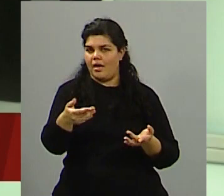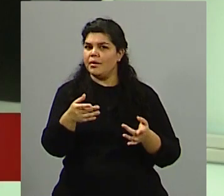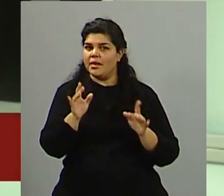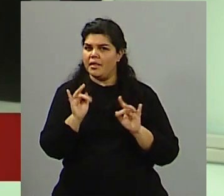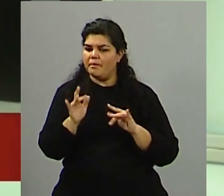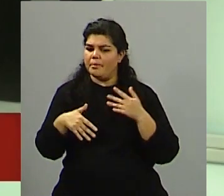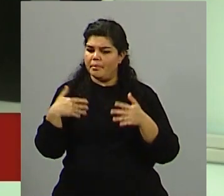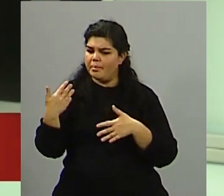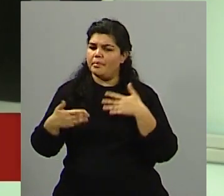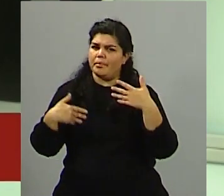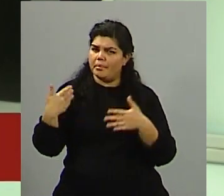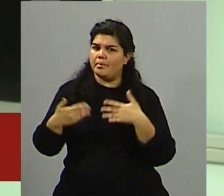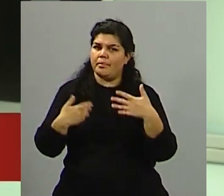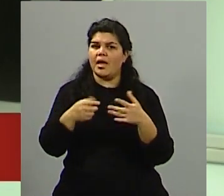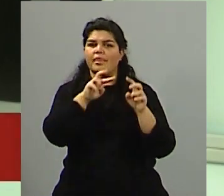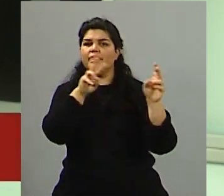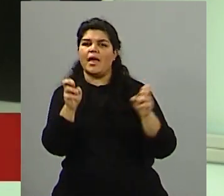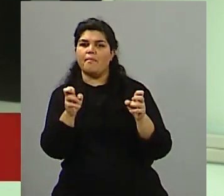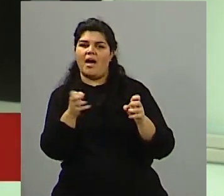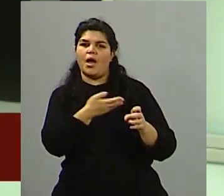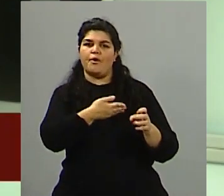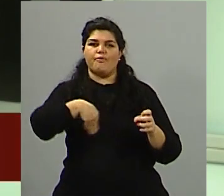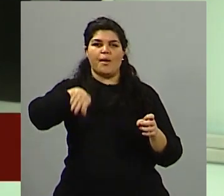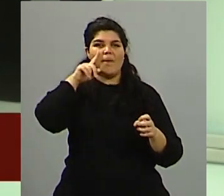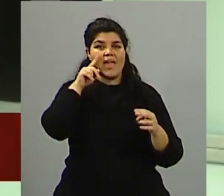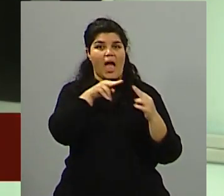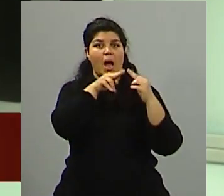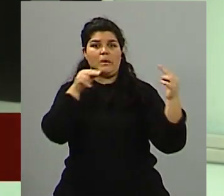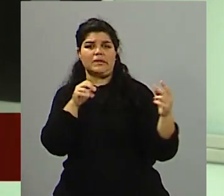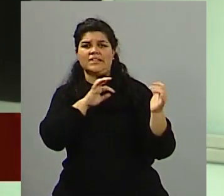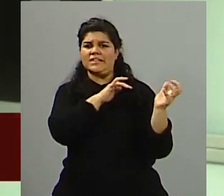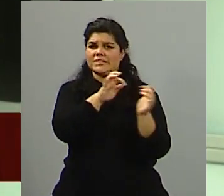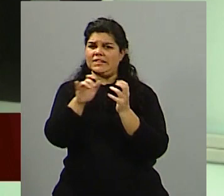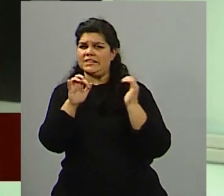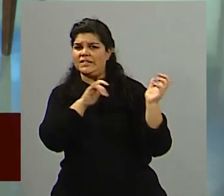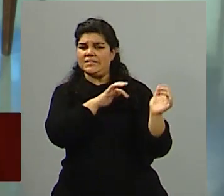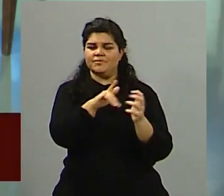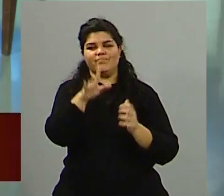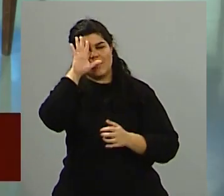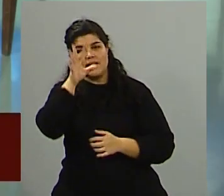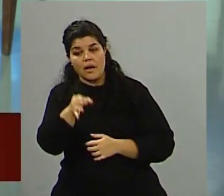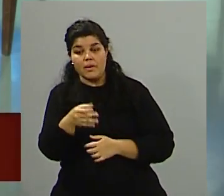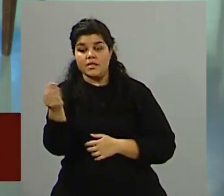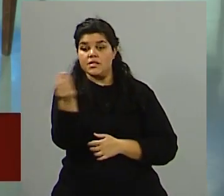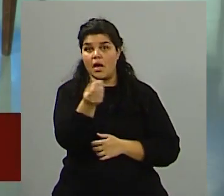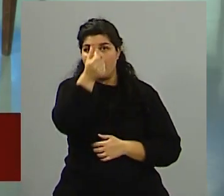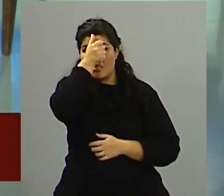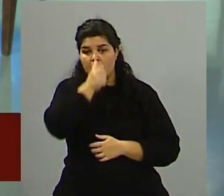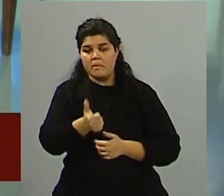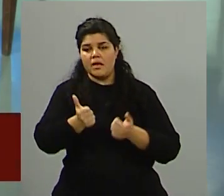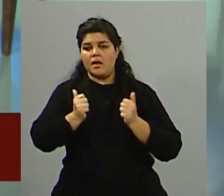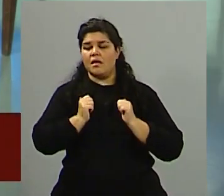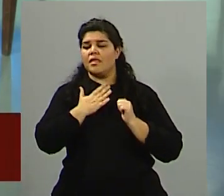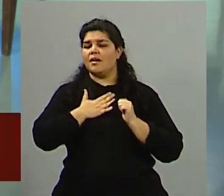se venían dando en el tema de la negociación, pero bueno, la sorpresa llegó este día viernes. Uno decía, viene el fin de semana tranquilo y de pronto aparece esta